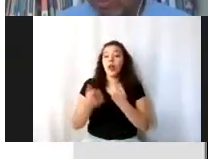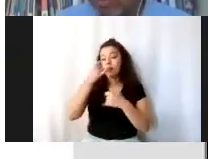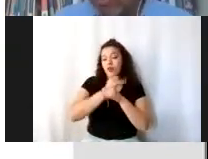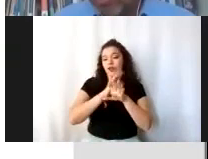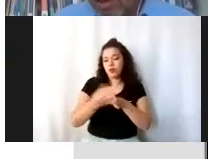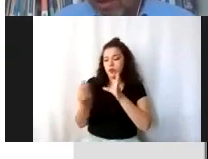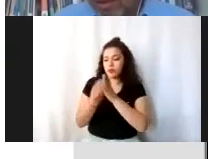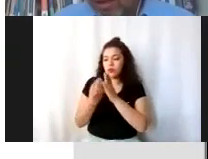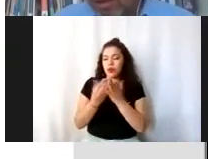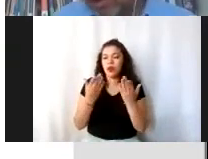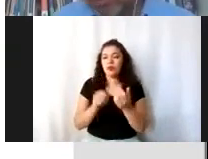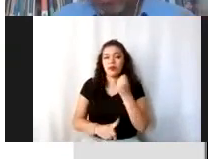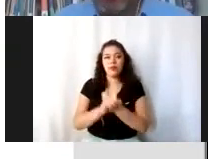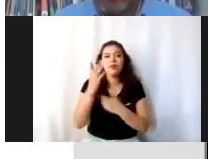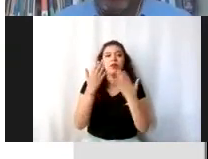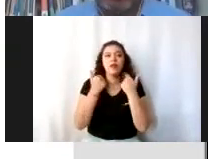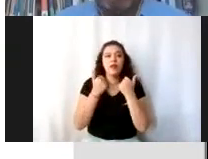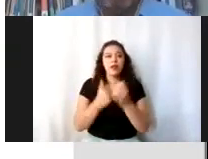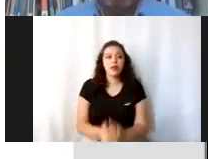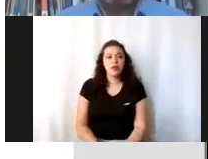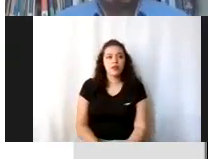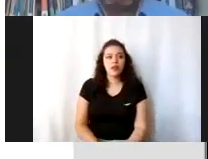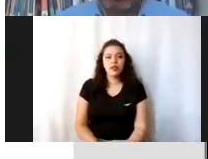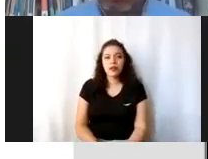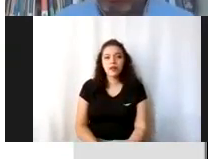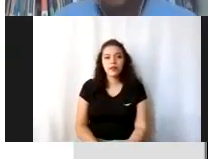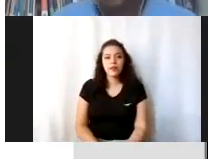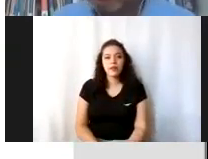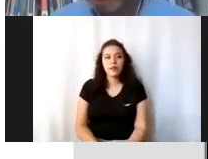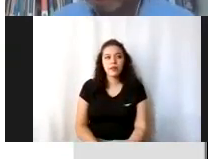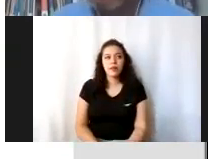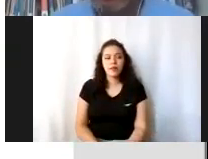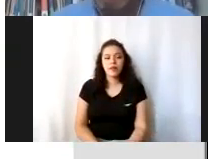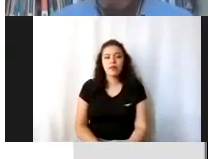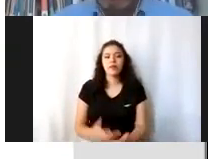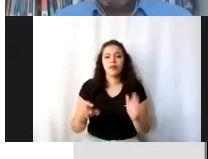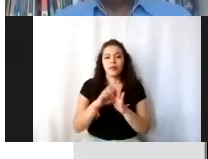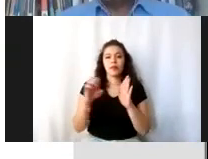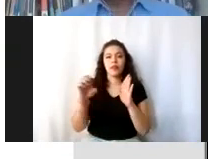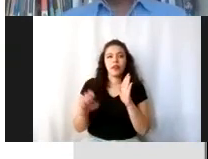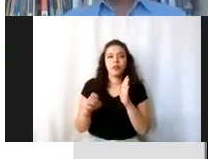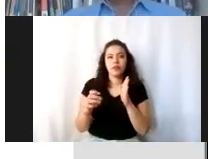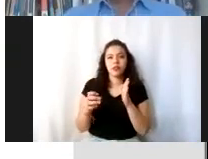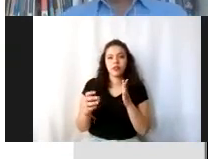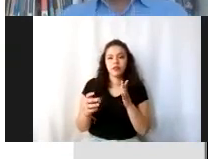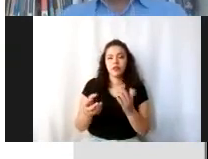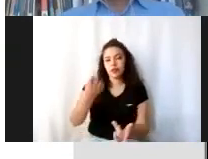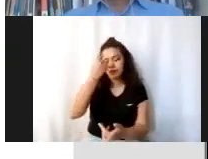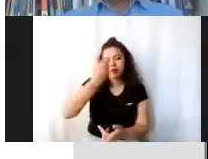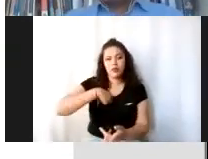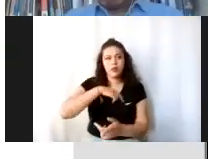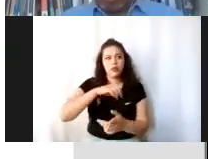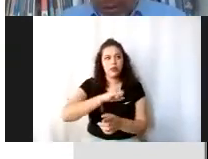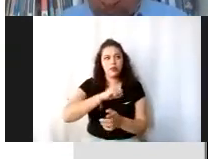personales. Ese es el tipo de, por ejemplo, excepciones que tenemos a nuestra obligación de